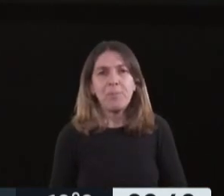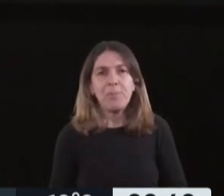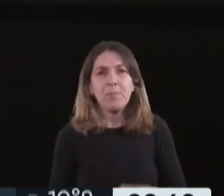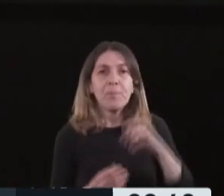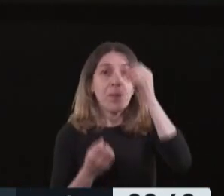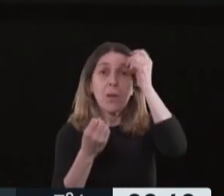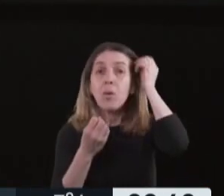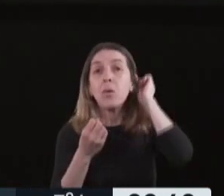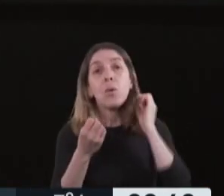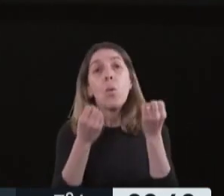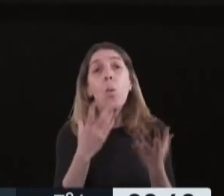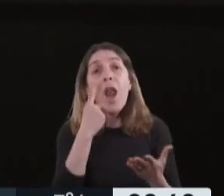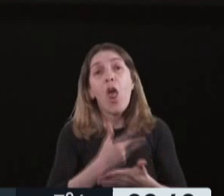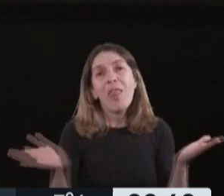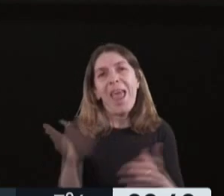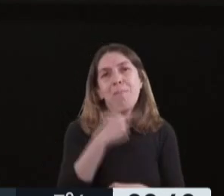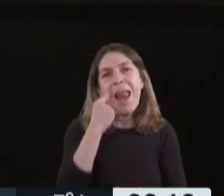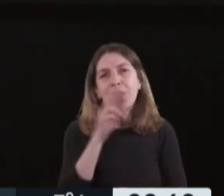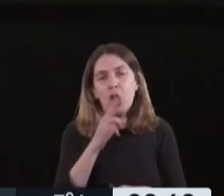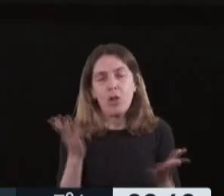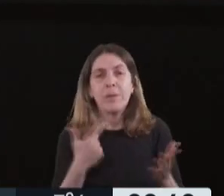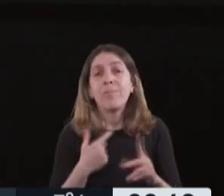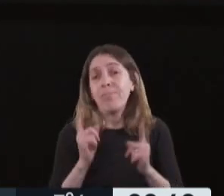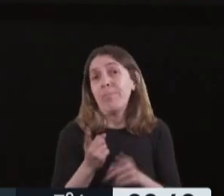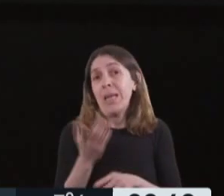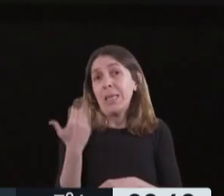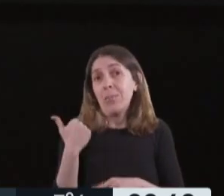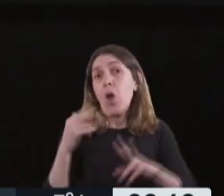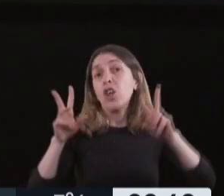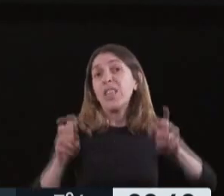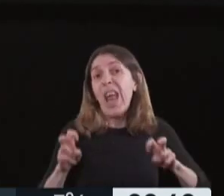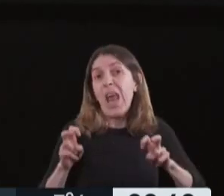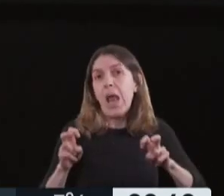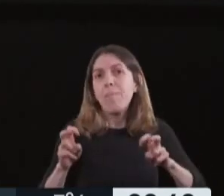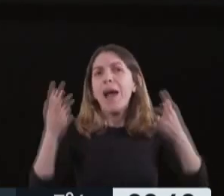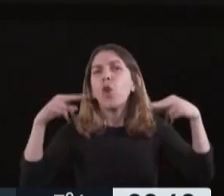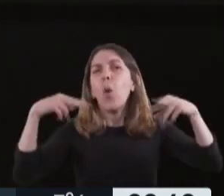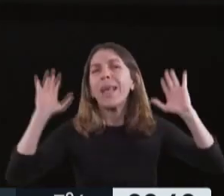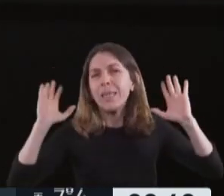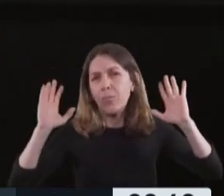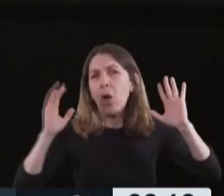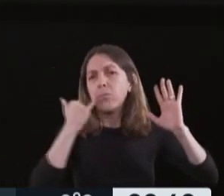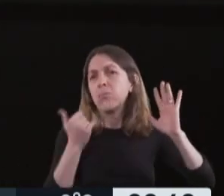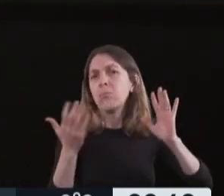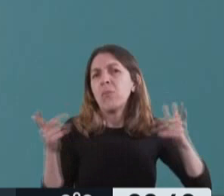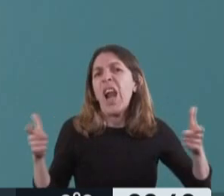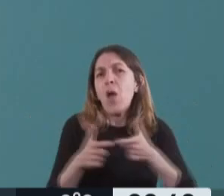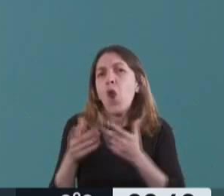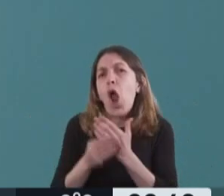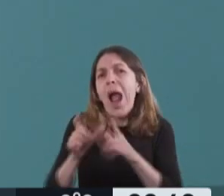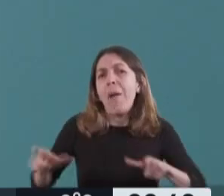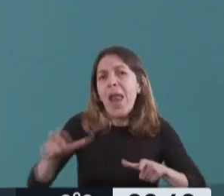hola bueno buen día para todos para todos bueno lo que tuvo que ver con el sector de turismo que conversamos en la reunión de gabinete que